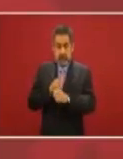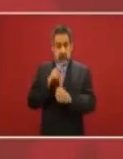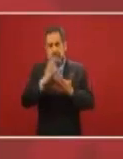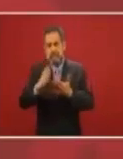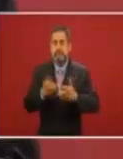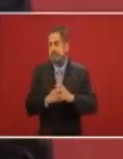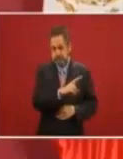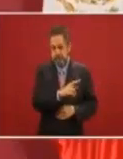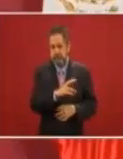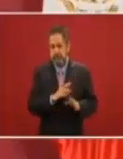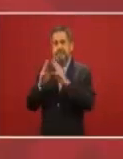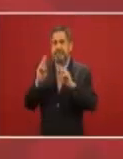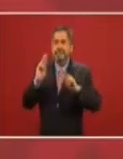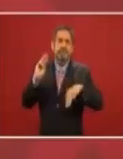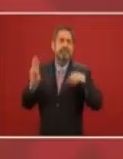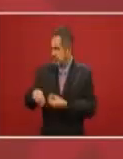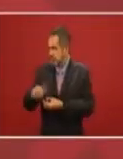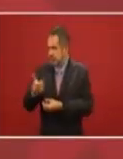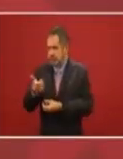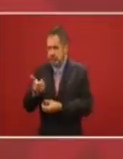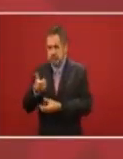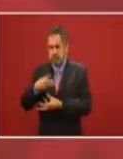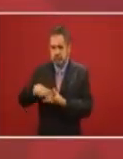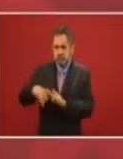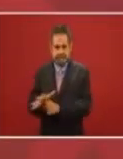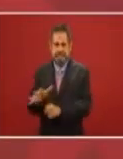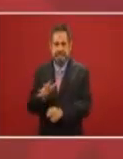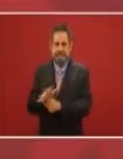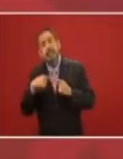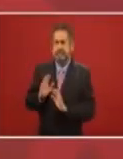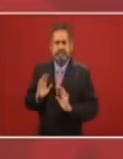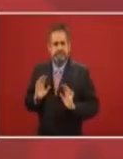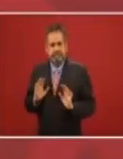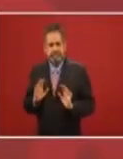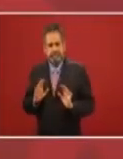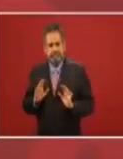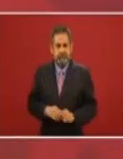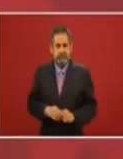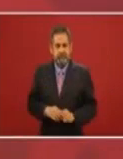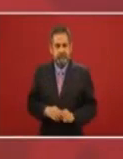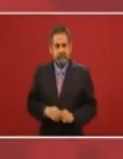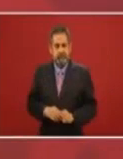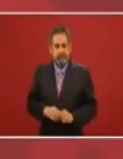para eliminar el pica virus. Tenemos que hacer cuarentena.